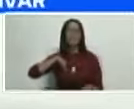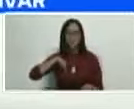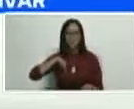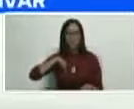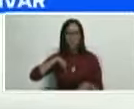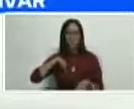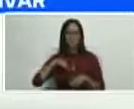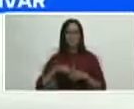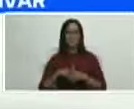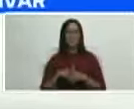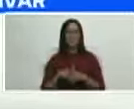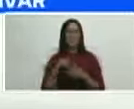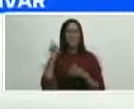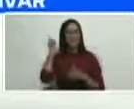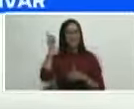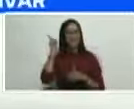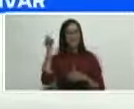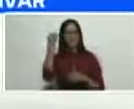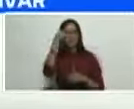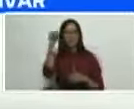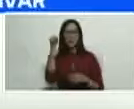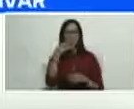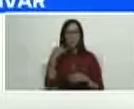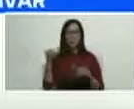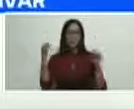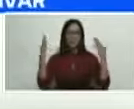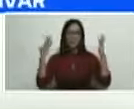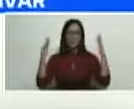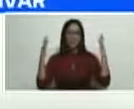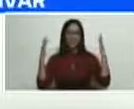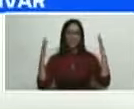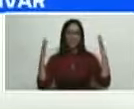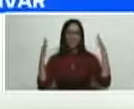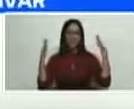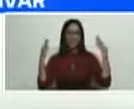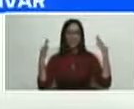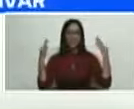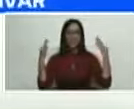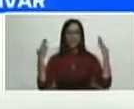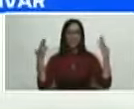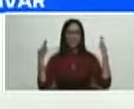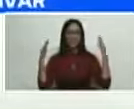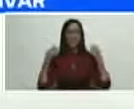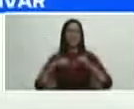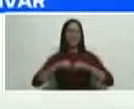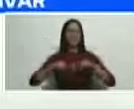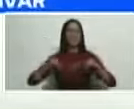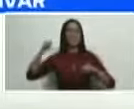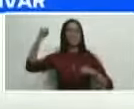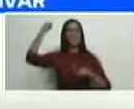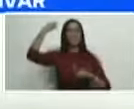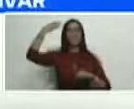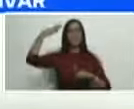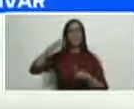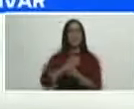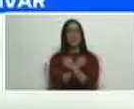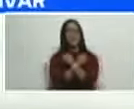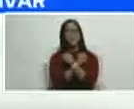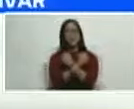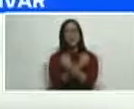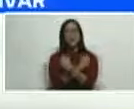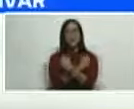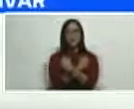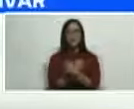es y allá el zia la tierra del sol amado